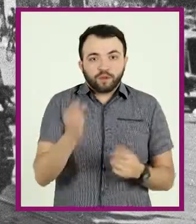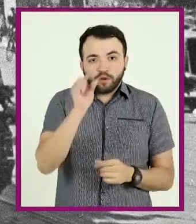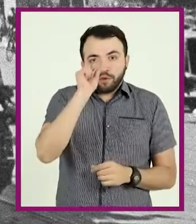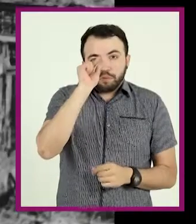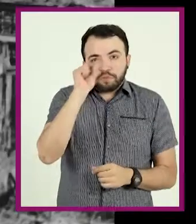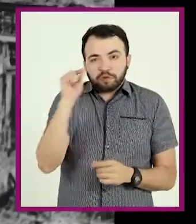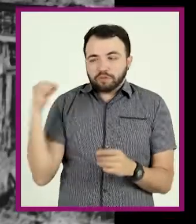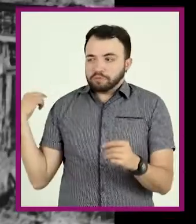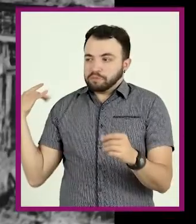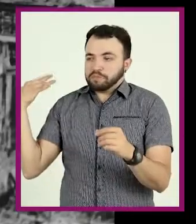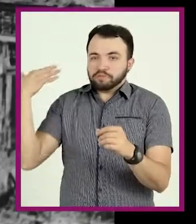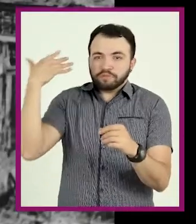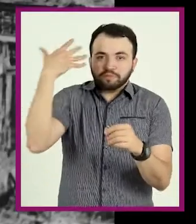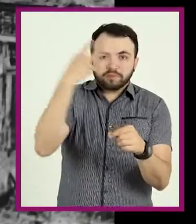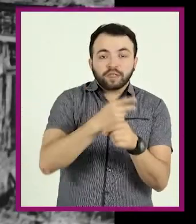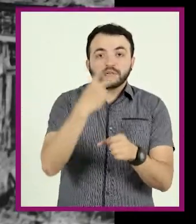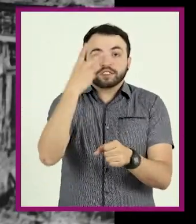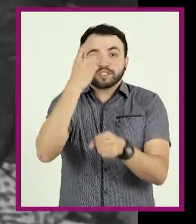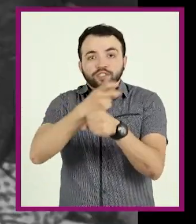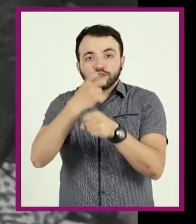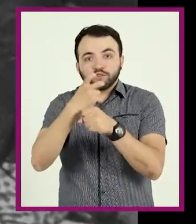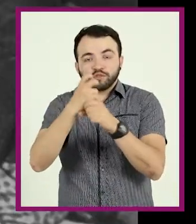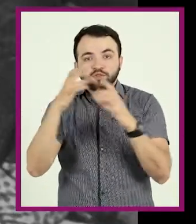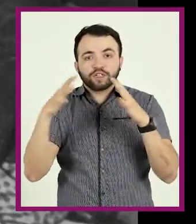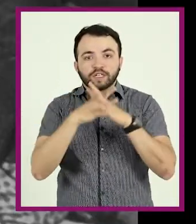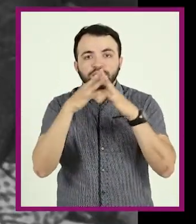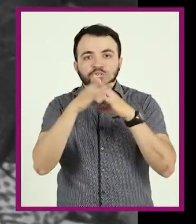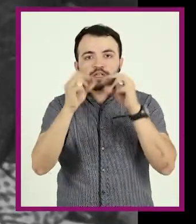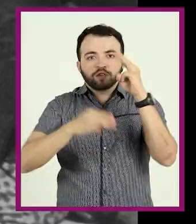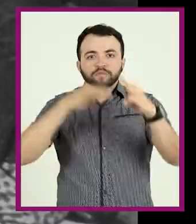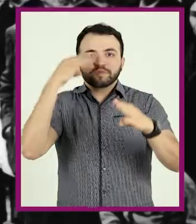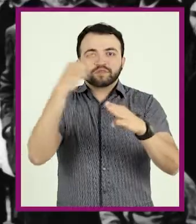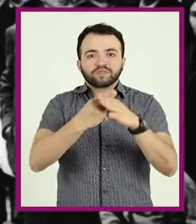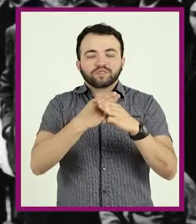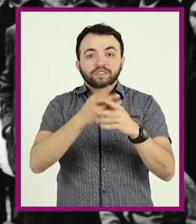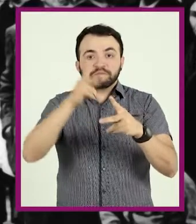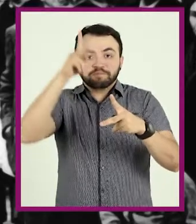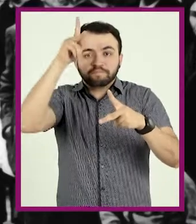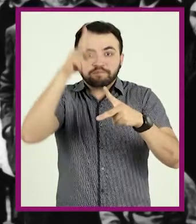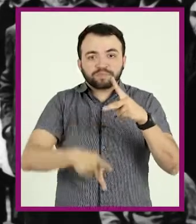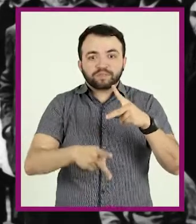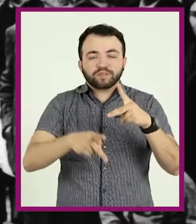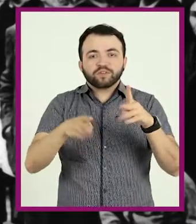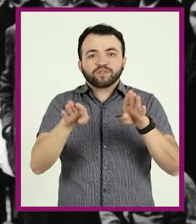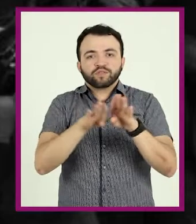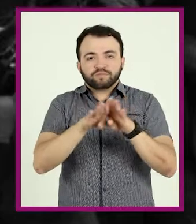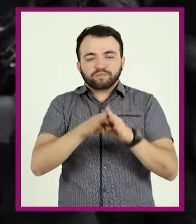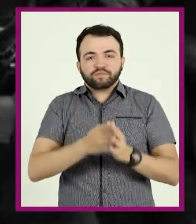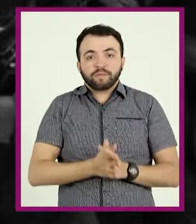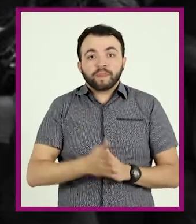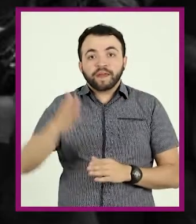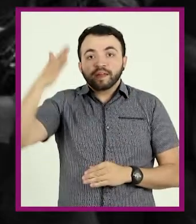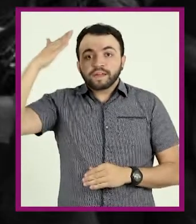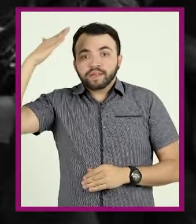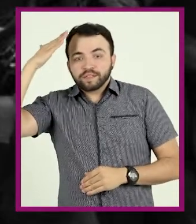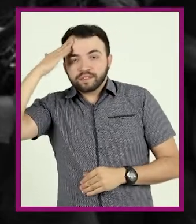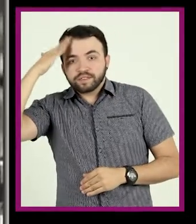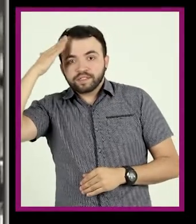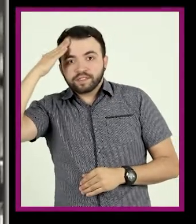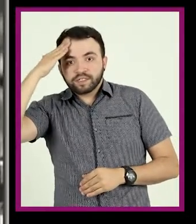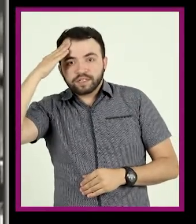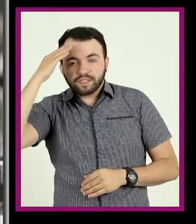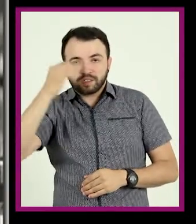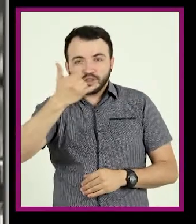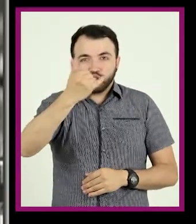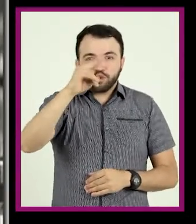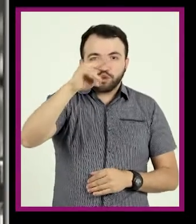Poco después de la Segunda Guerra Mundial, hubo una fuerte ruptura al interior del bloque comunista. El líder de la ex